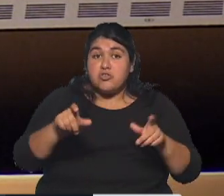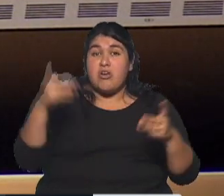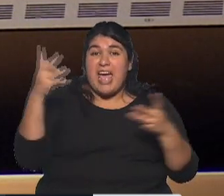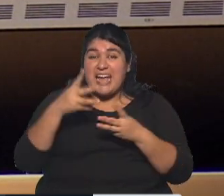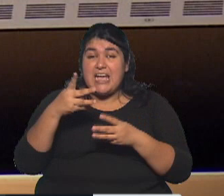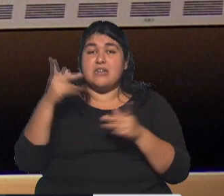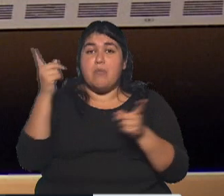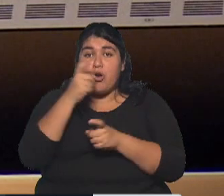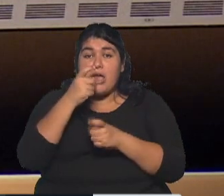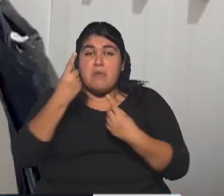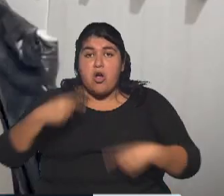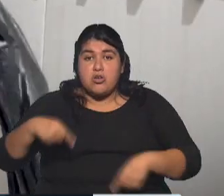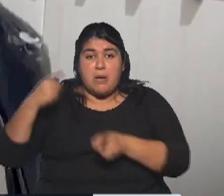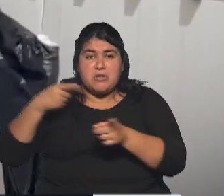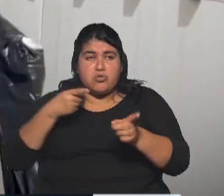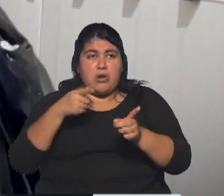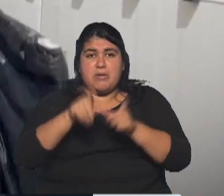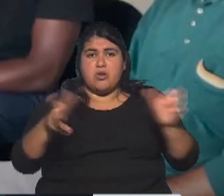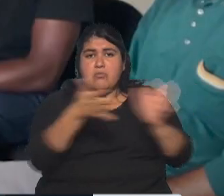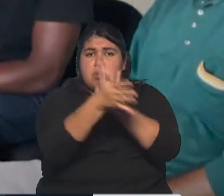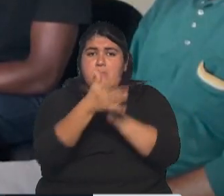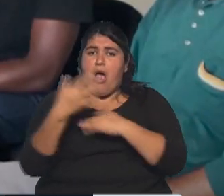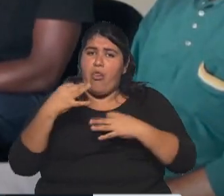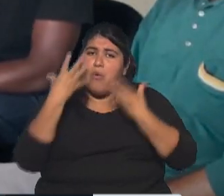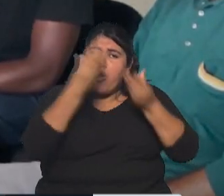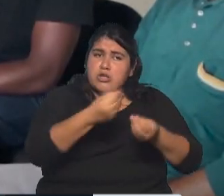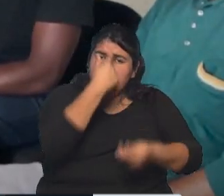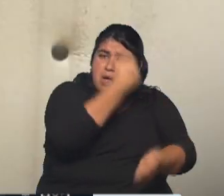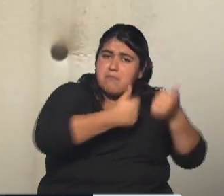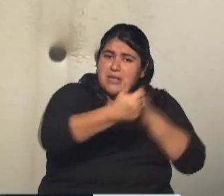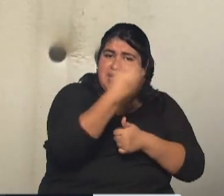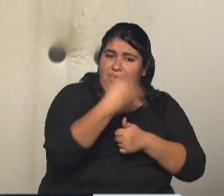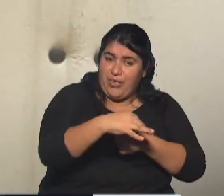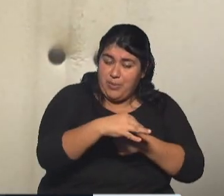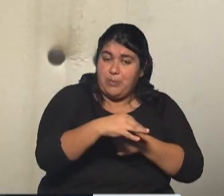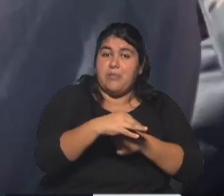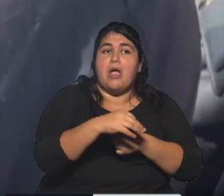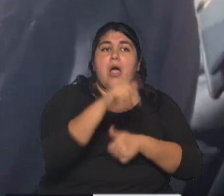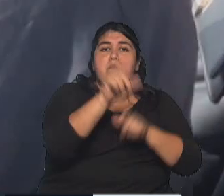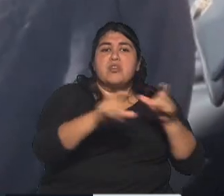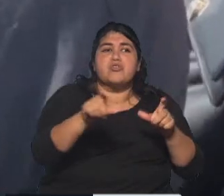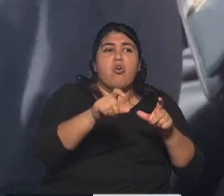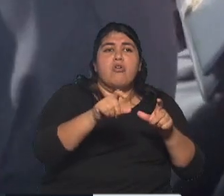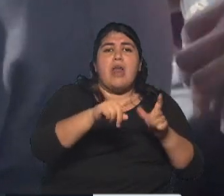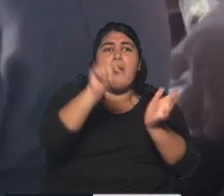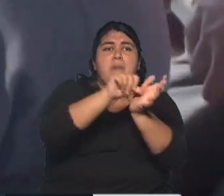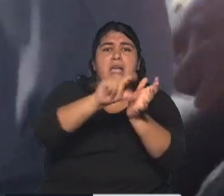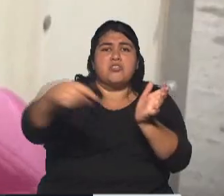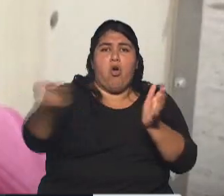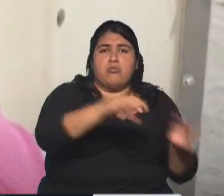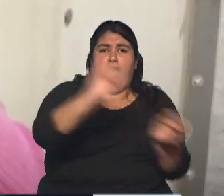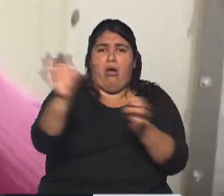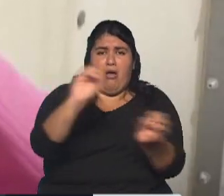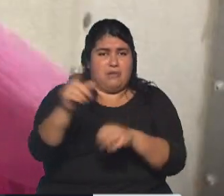guerras, conflictos y persecuciones merecen compasión y empatía y rechaza que sean transportadas al extranjero como